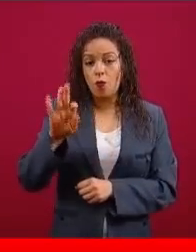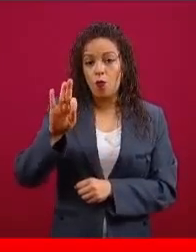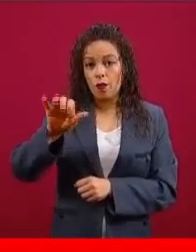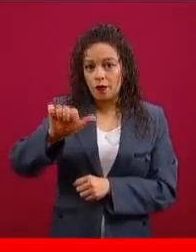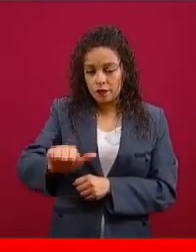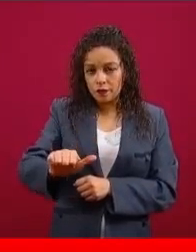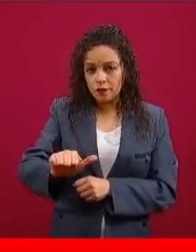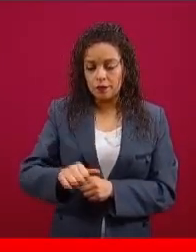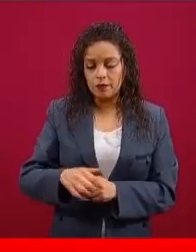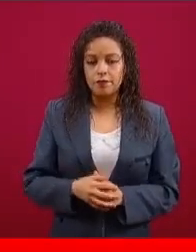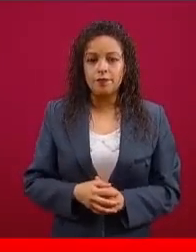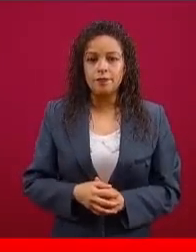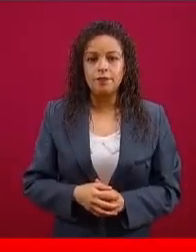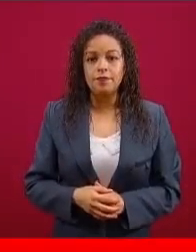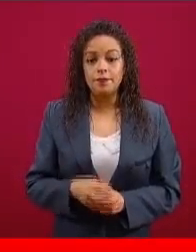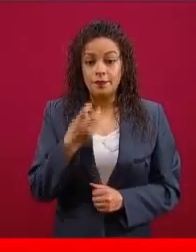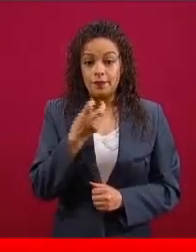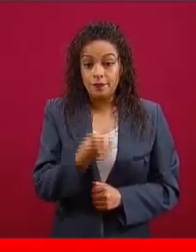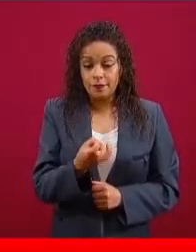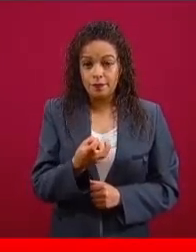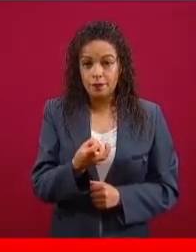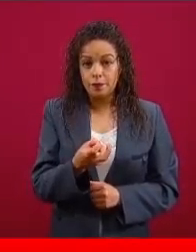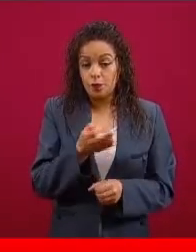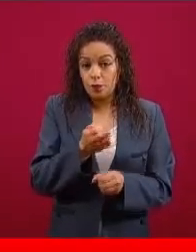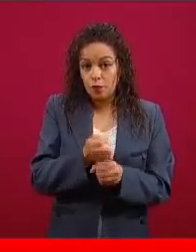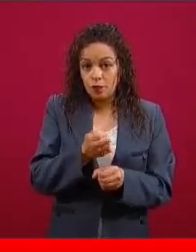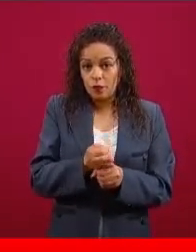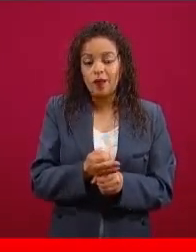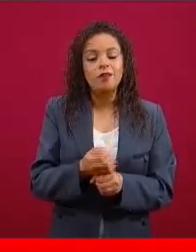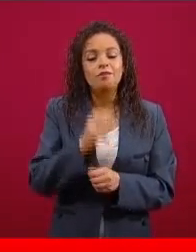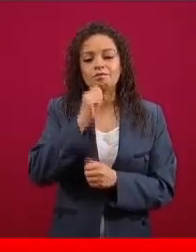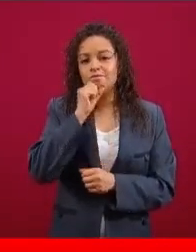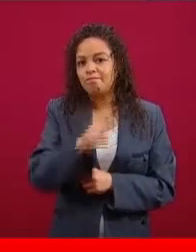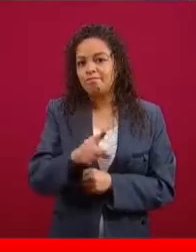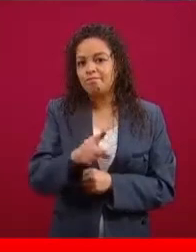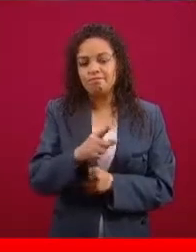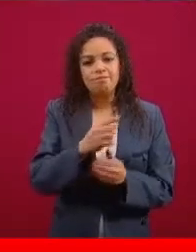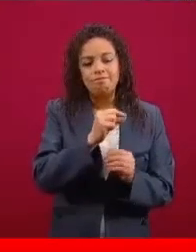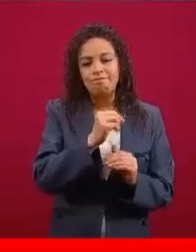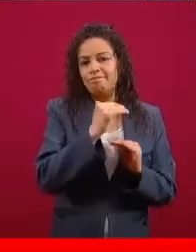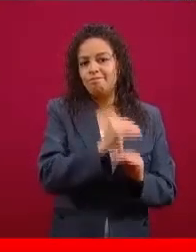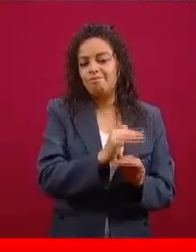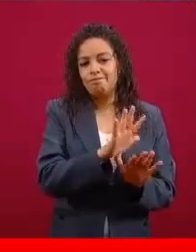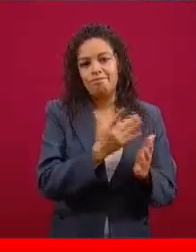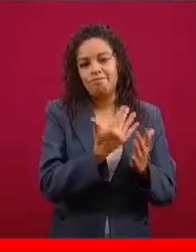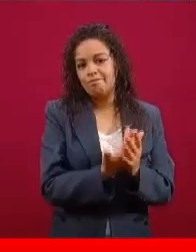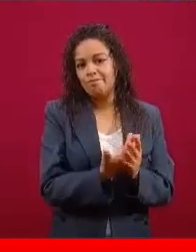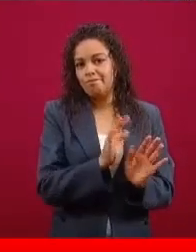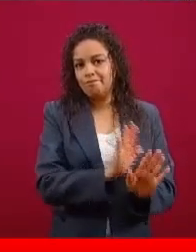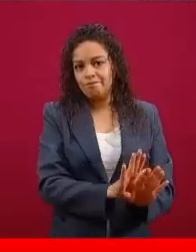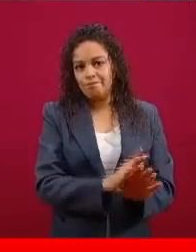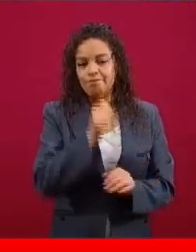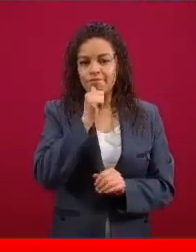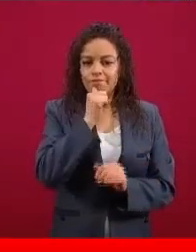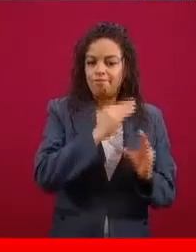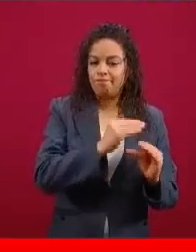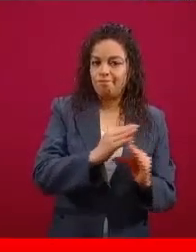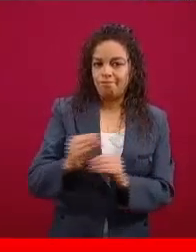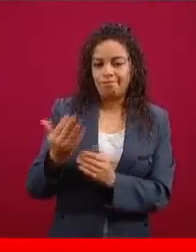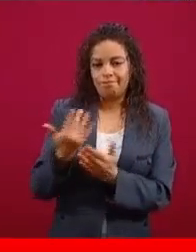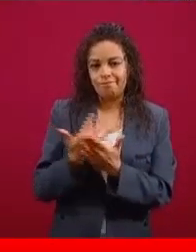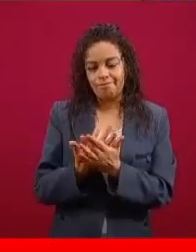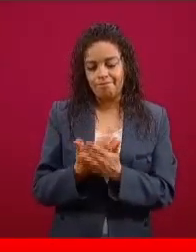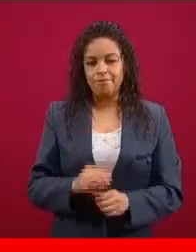éstos también este curso también se encuentra actualmente suspendido el cursos en línea muchos toman cursos en